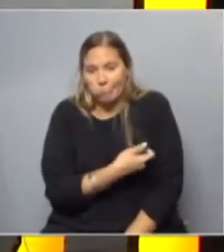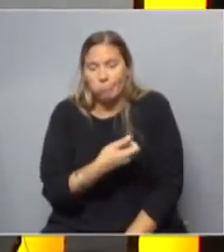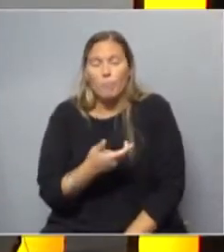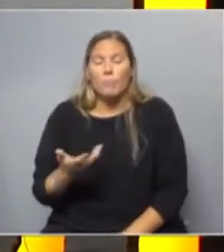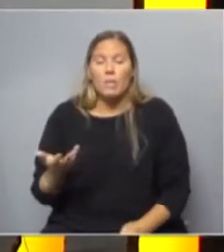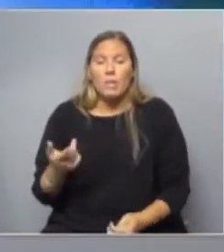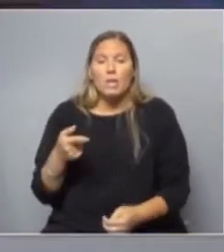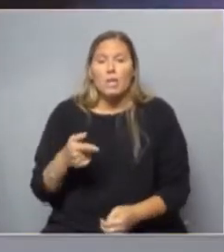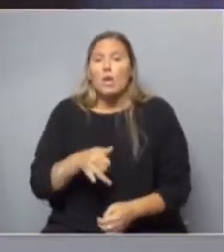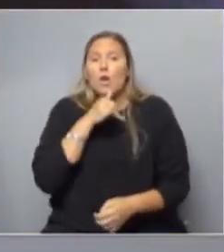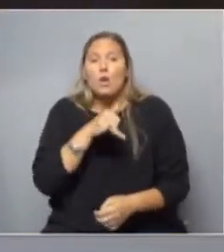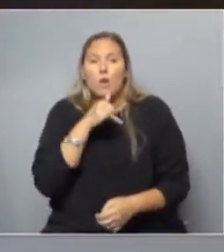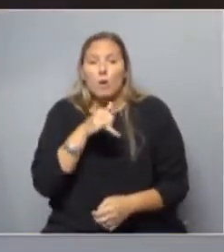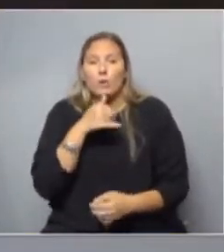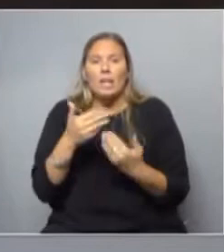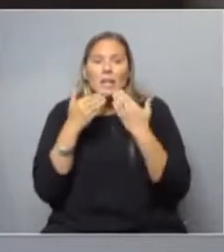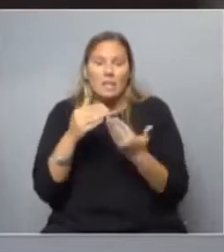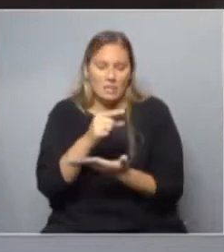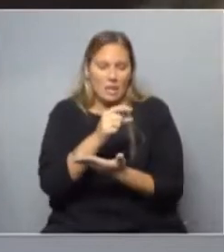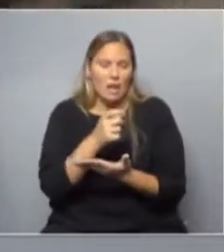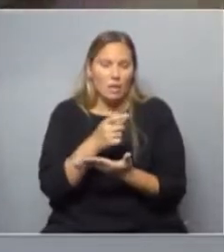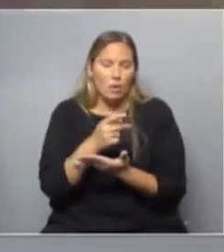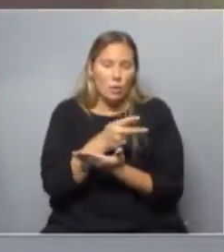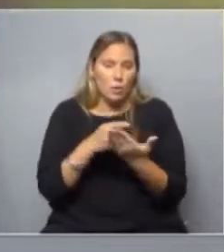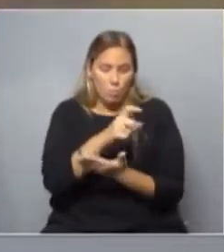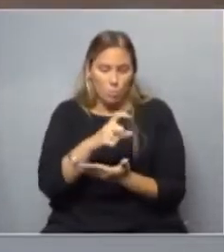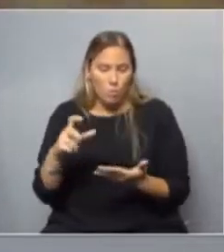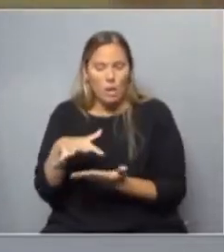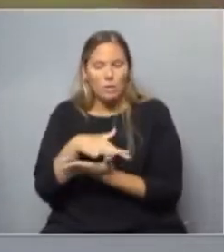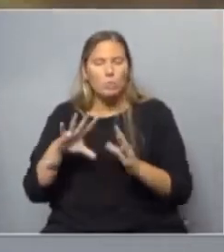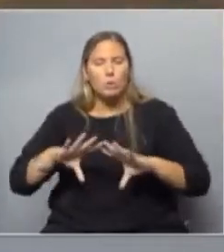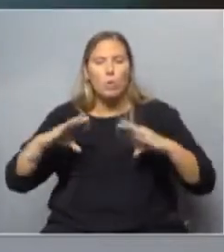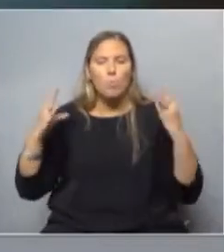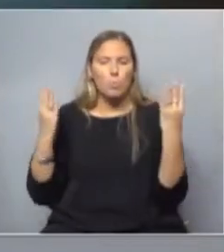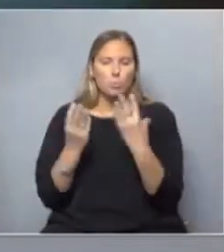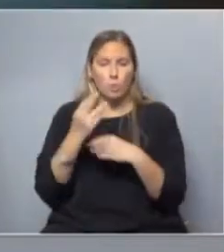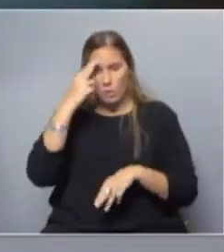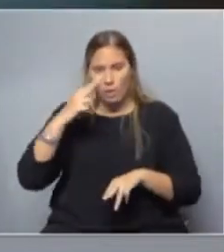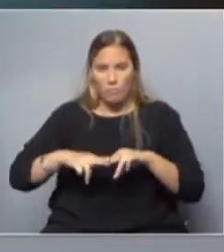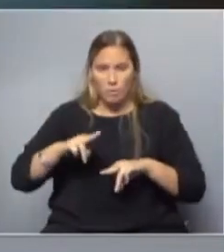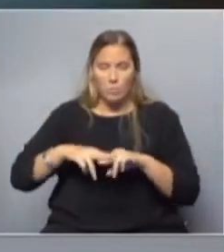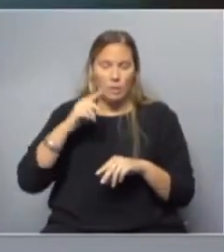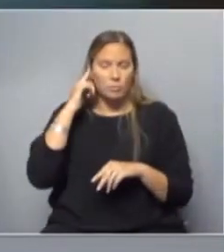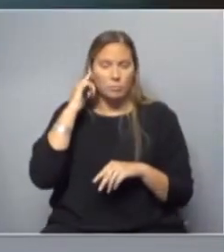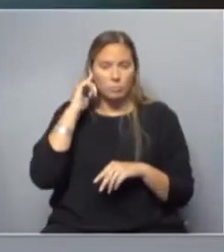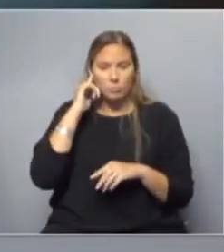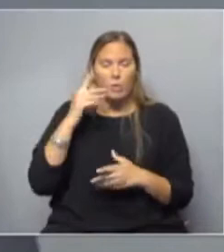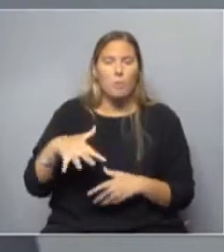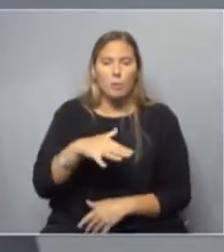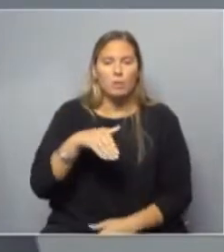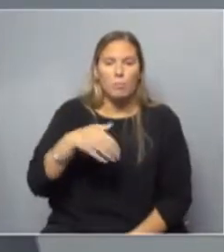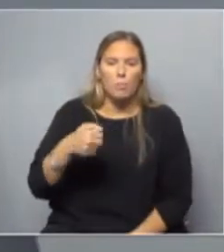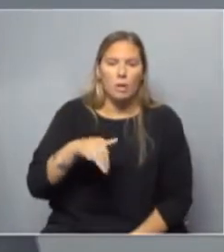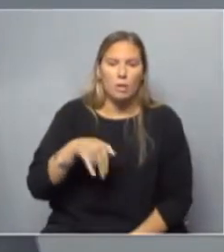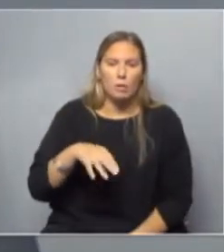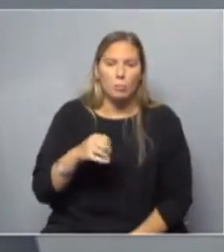Y bueno, y contar a través del cómic un poco la situación mundial de la tuberculosis, ¿no? Está bueno. El patio Mainumbí es en Peatonal